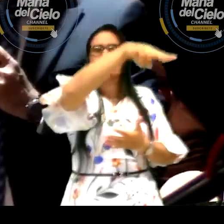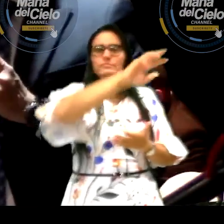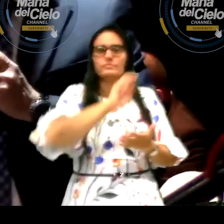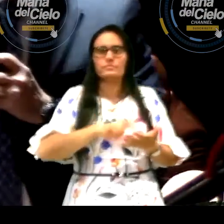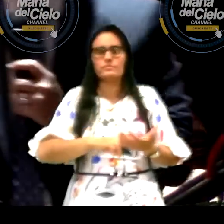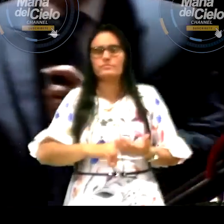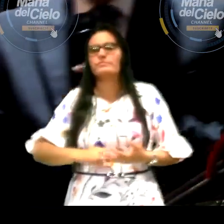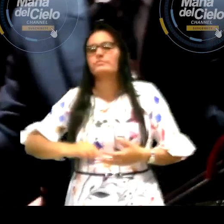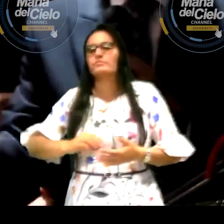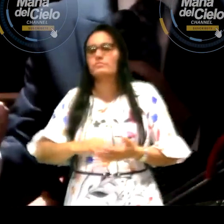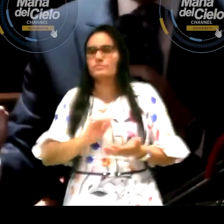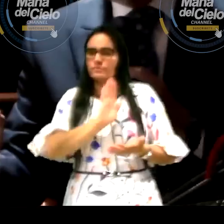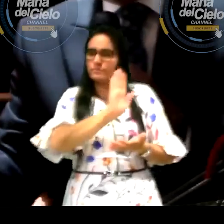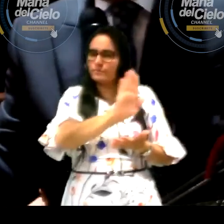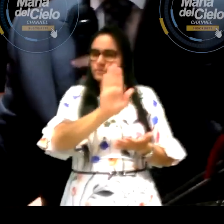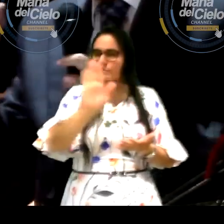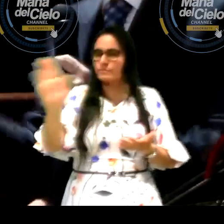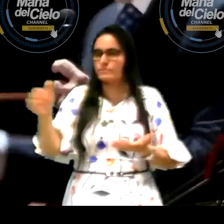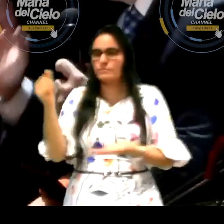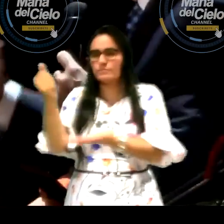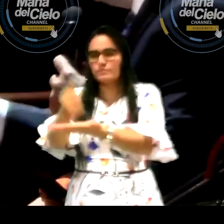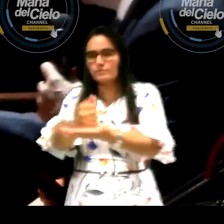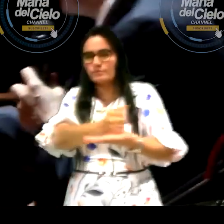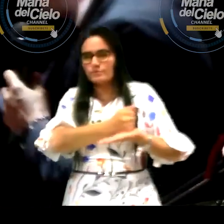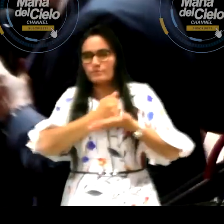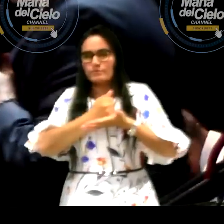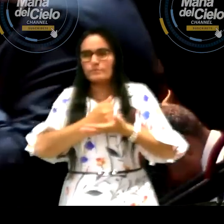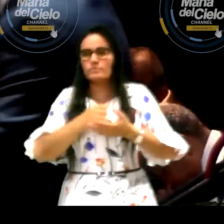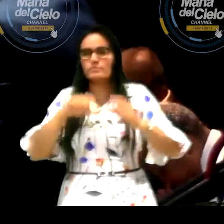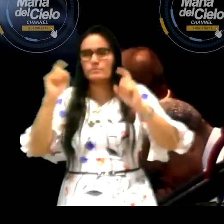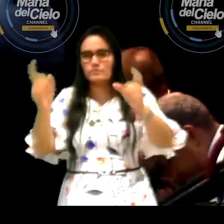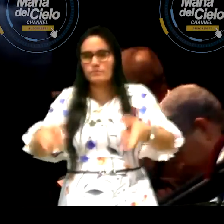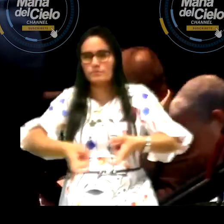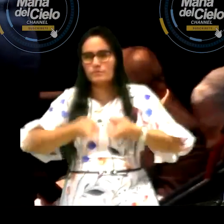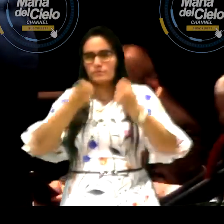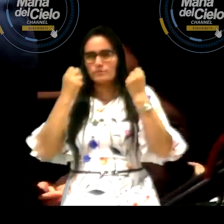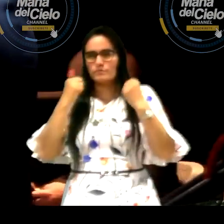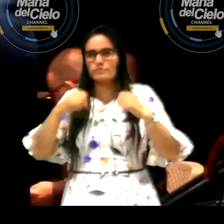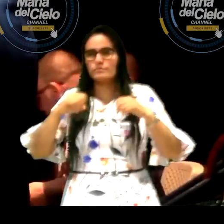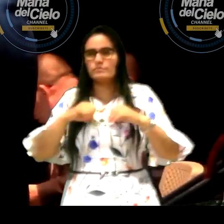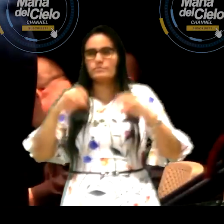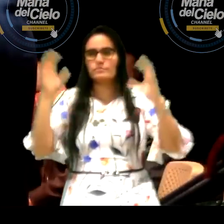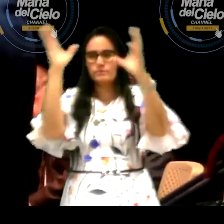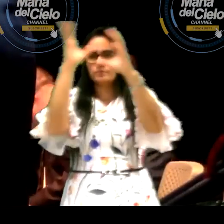Que lo que usted necesita es un milagro, pues él es especialista en hacer milagros esta noche.